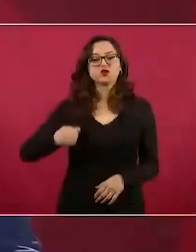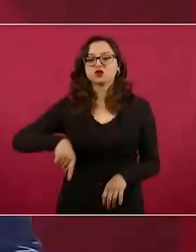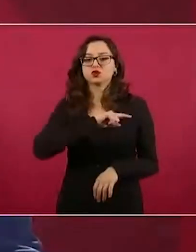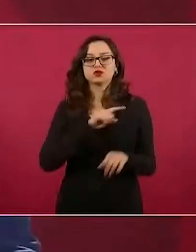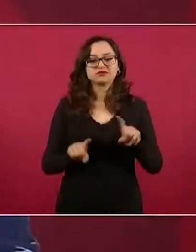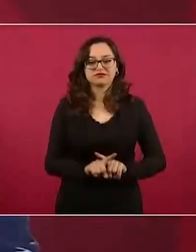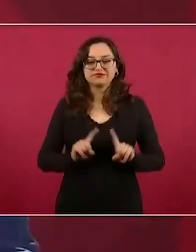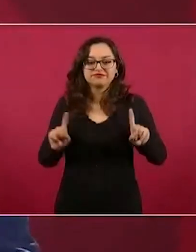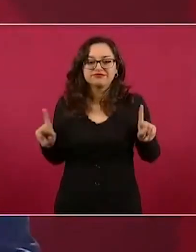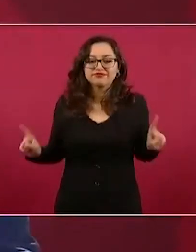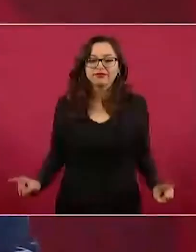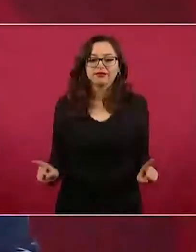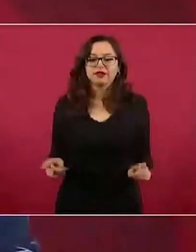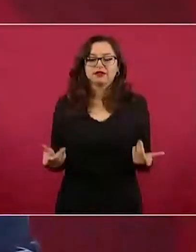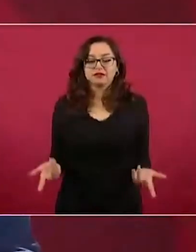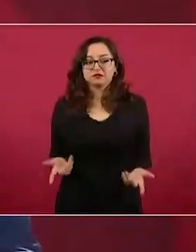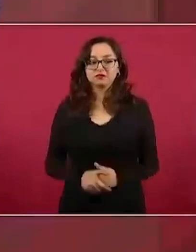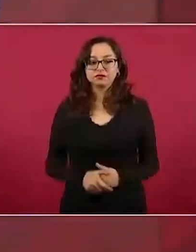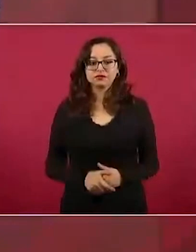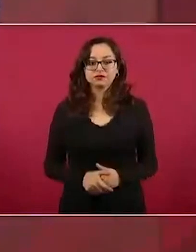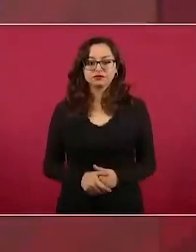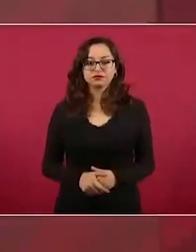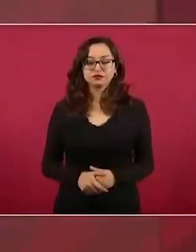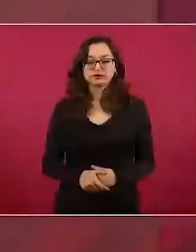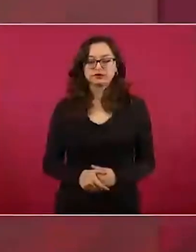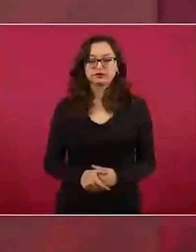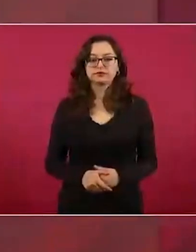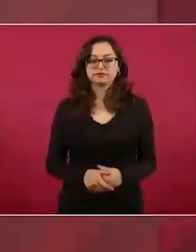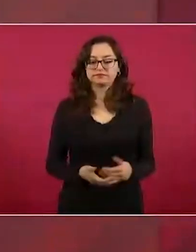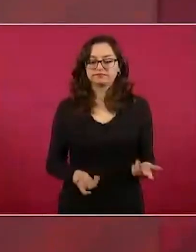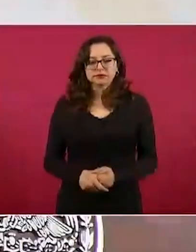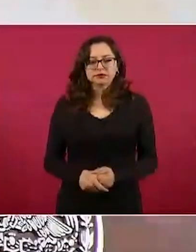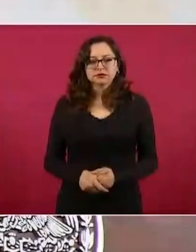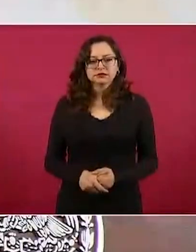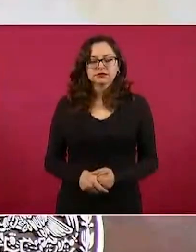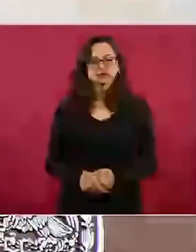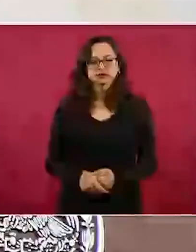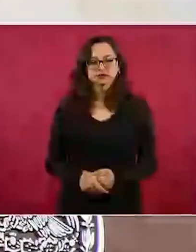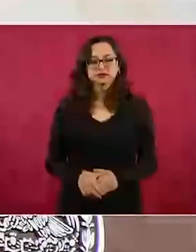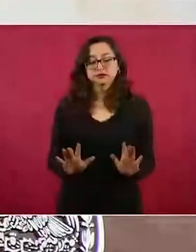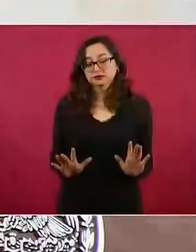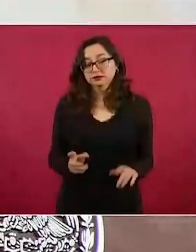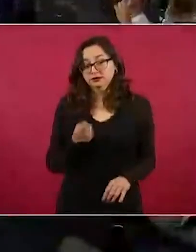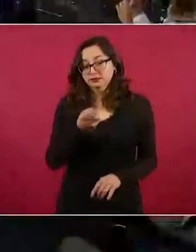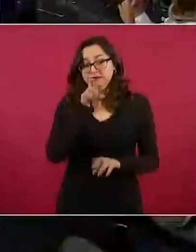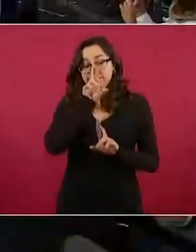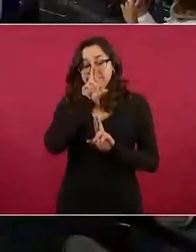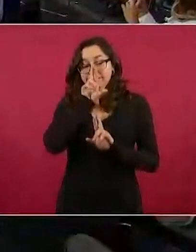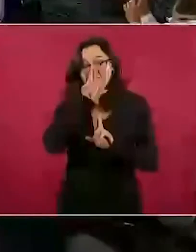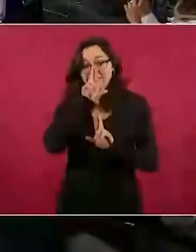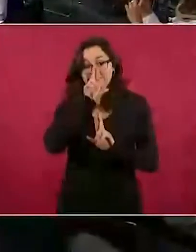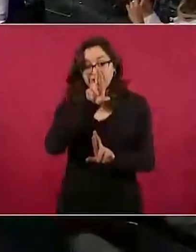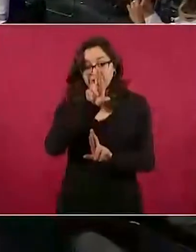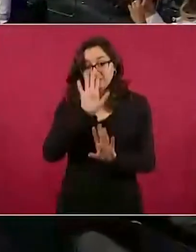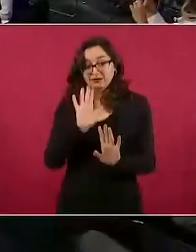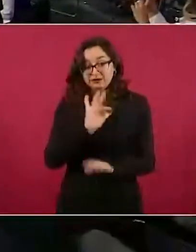protegemos a delincuentes, que tenemos autoridad moral. Eso es lo que puedo comentar sobre eso.